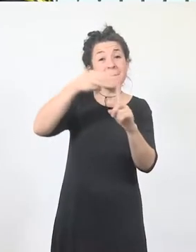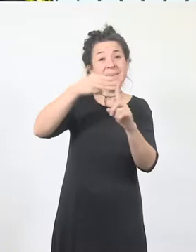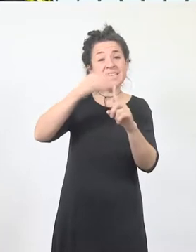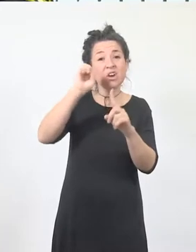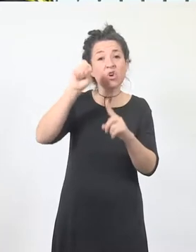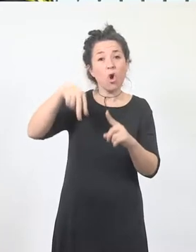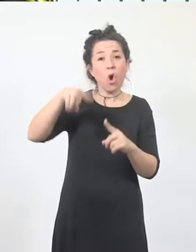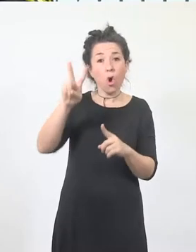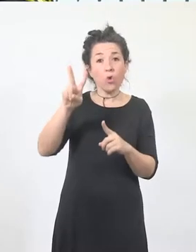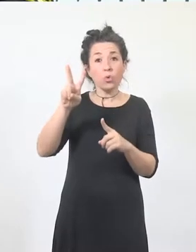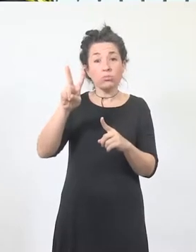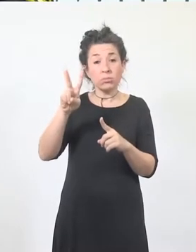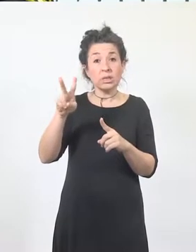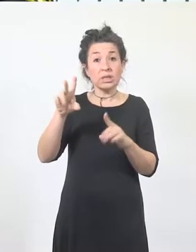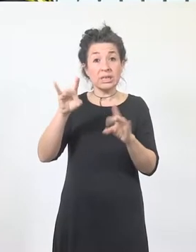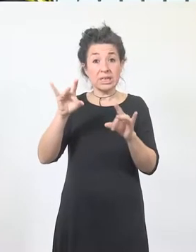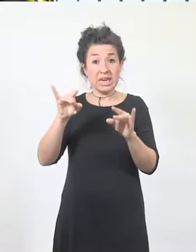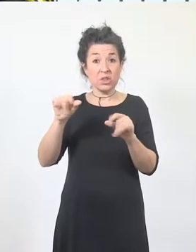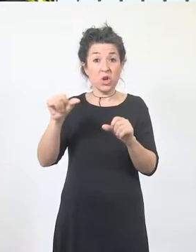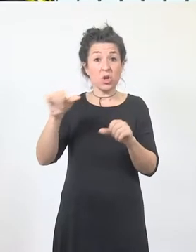se estableció en el territorio.